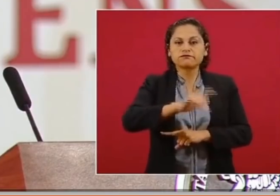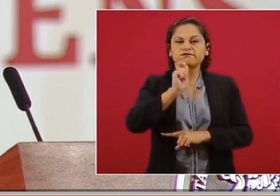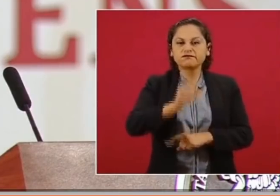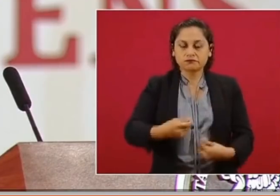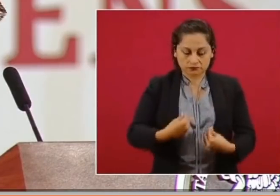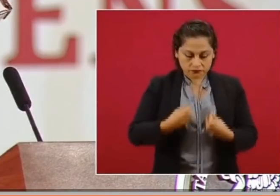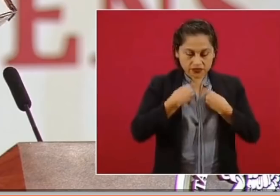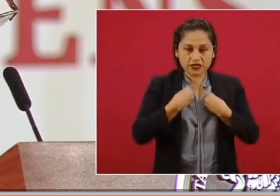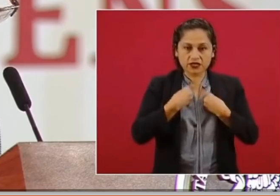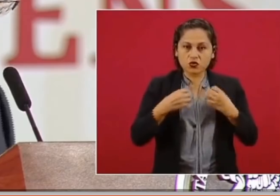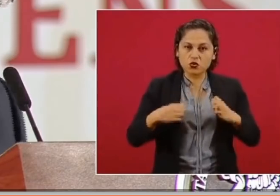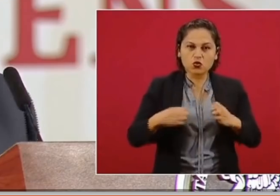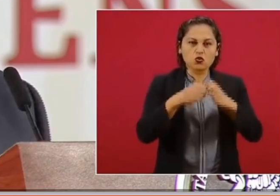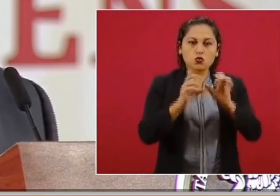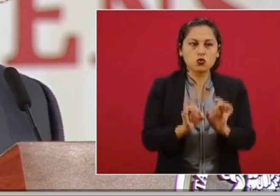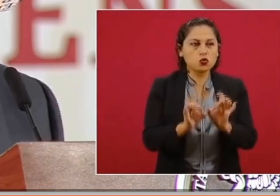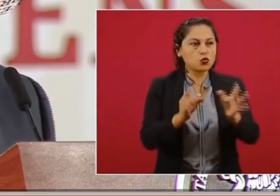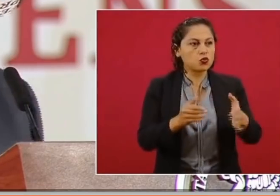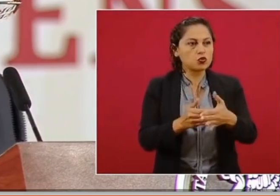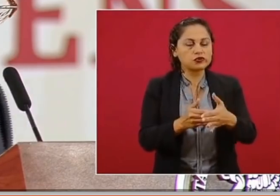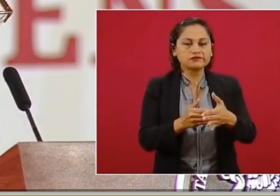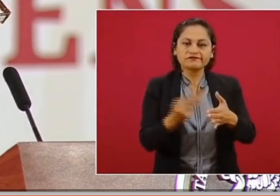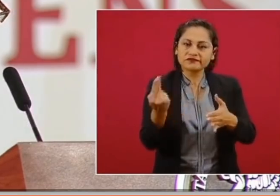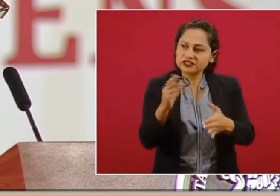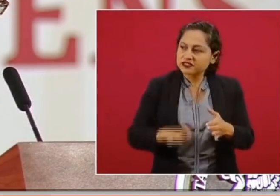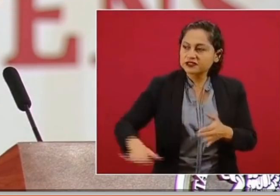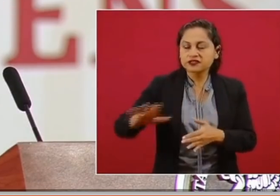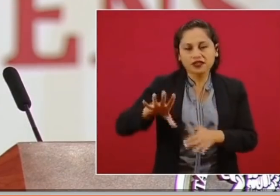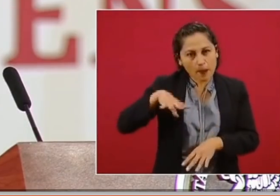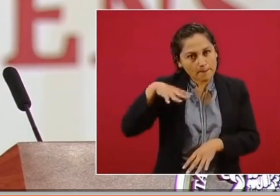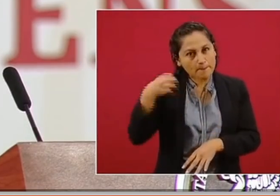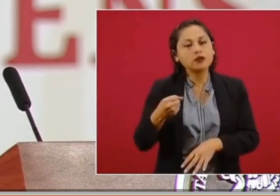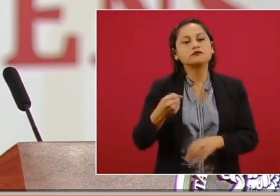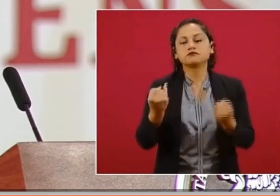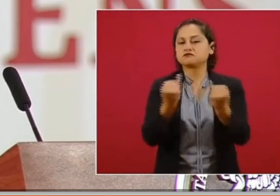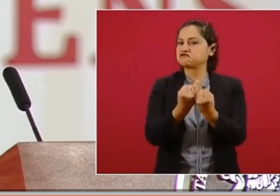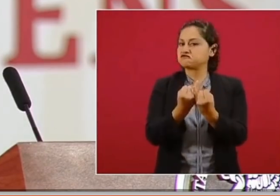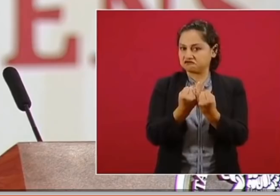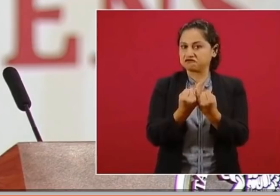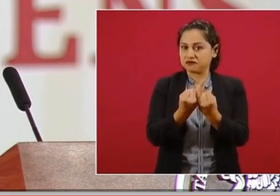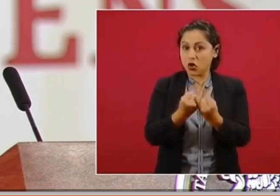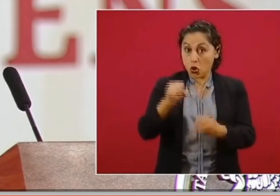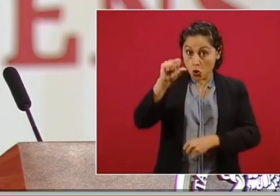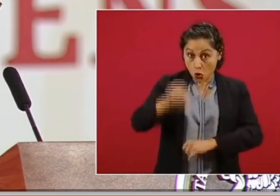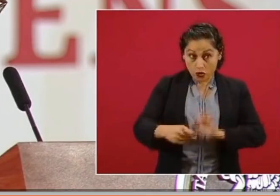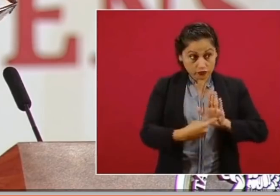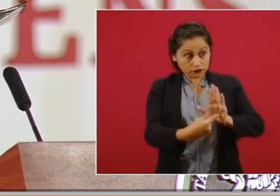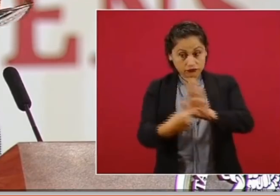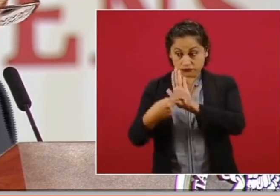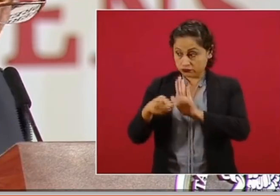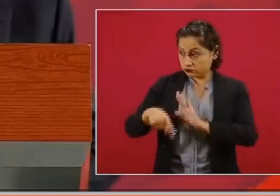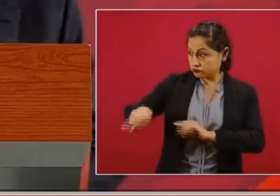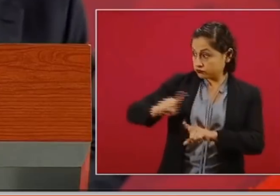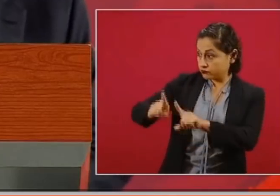medidas excepcionales. El anuncio de hoy es una muestra, como aquí lo han dicho varios, de